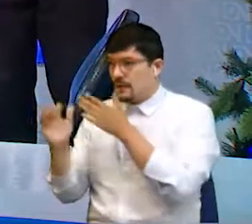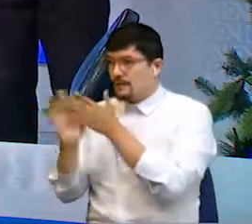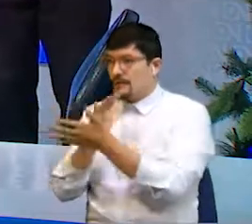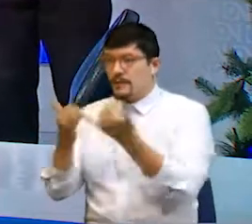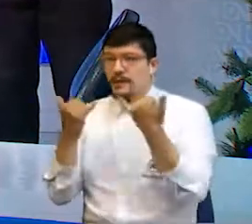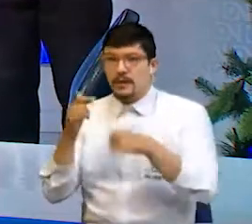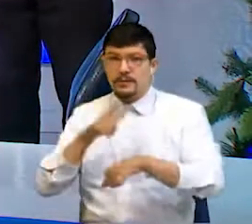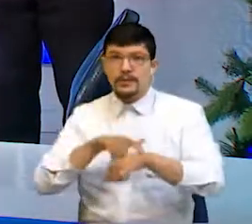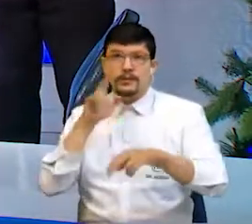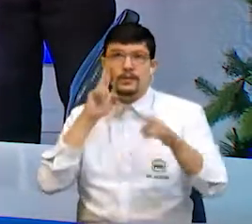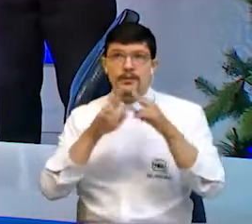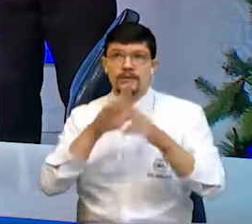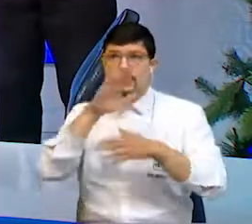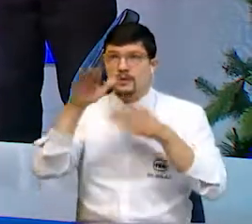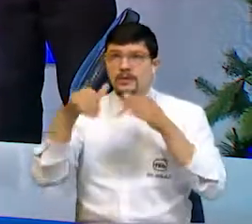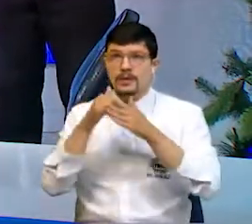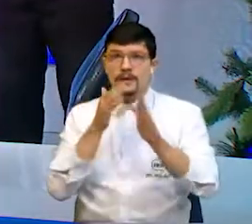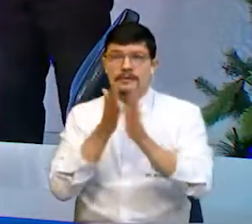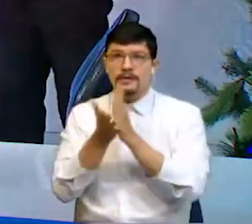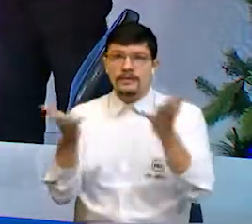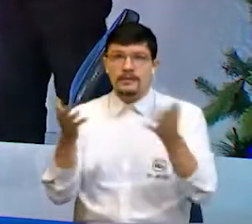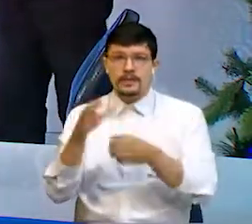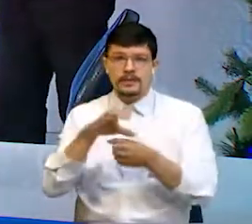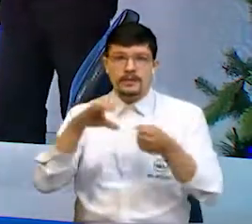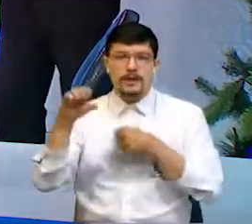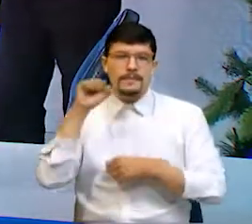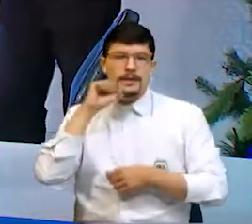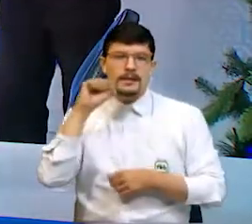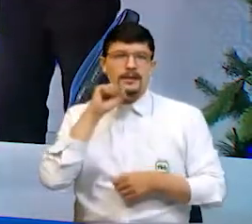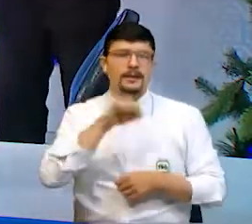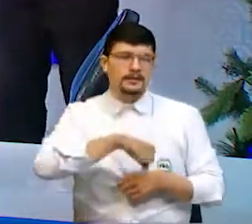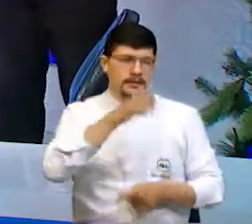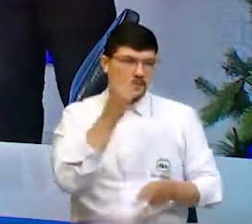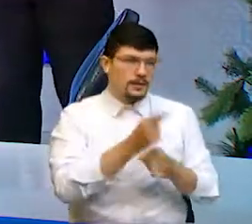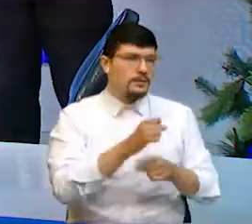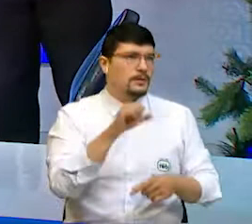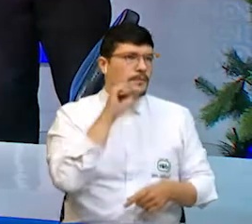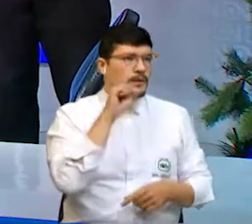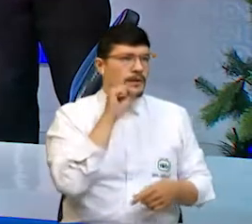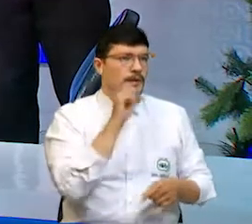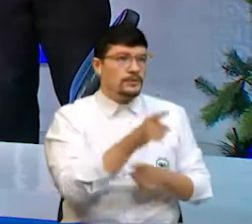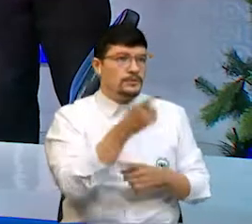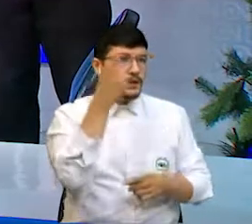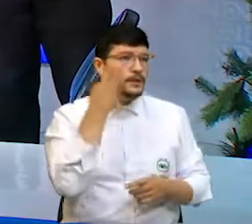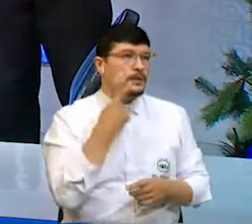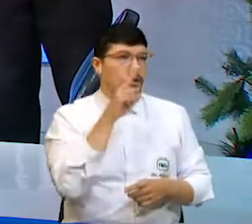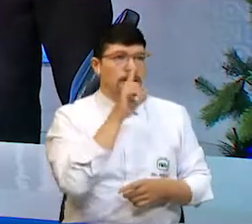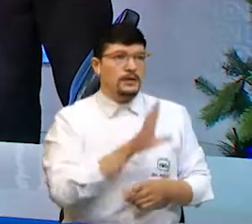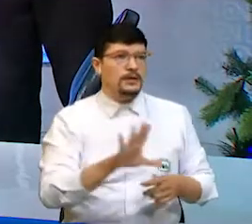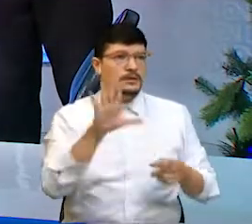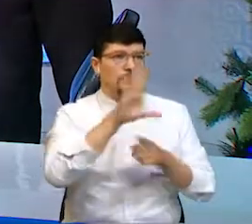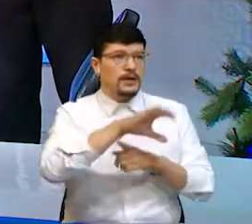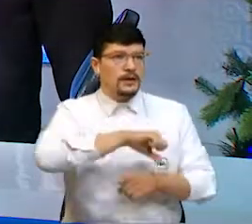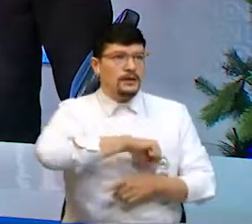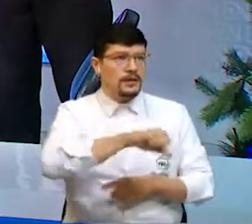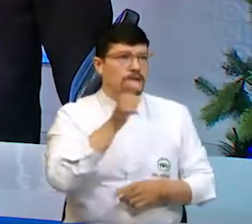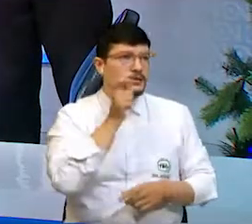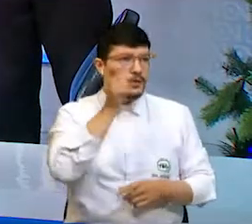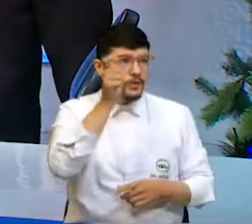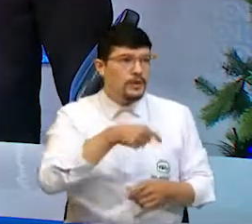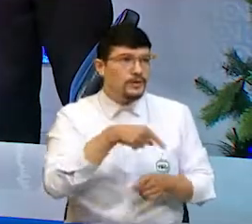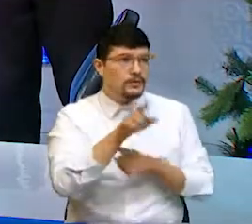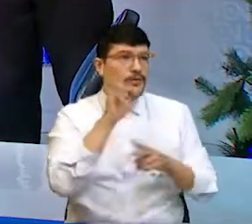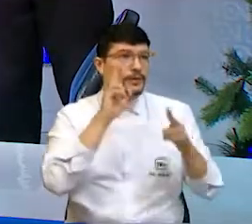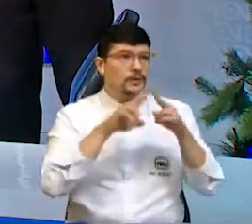Momento de conocer la información que se presenta en Barranca Bermeja. Pues en Barranca Bermeja, justamente con el Día Nacional de los Derechos Humanos, se